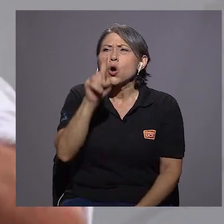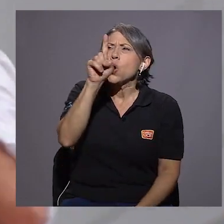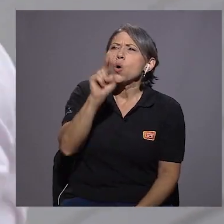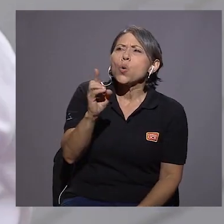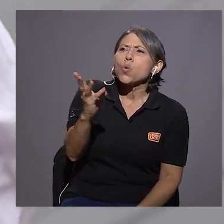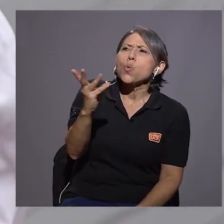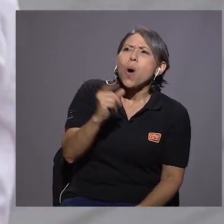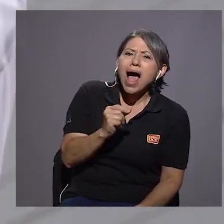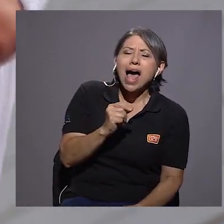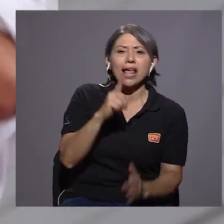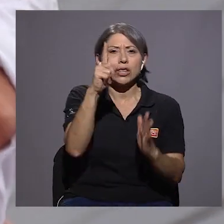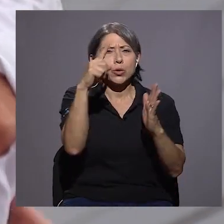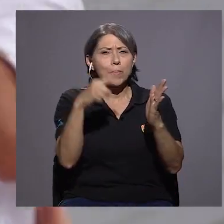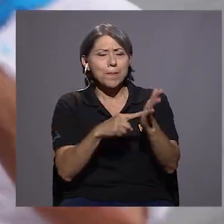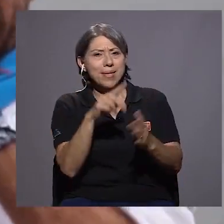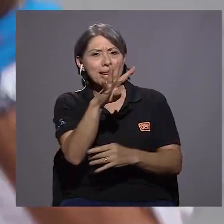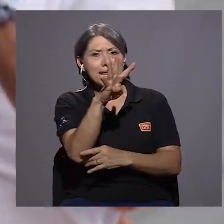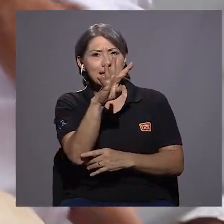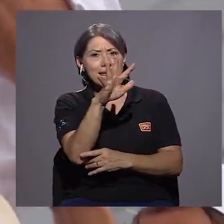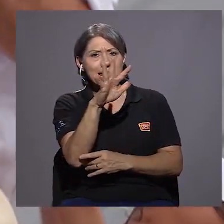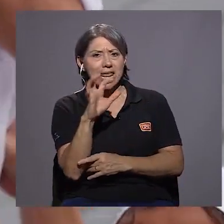investigación.